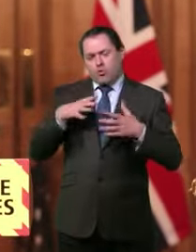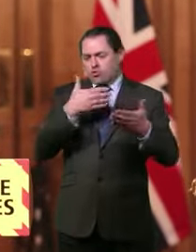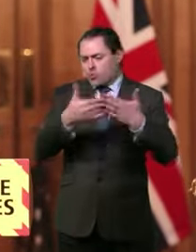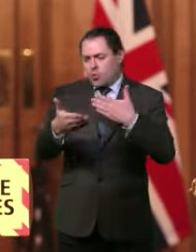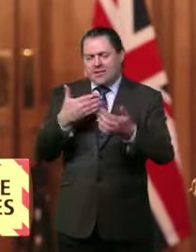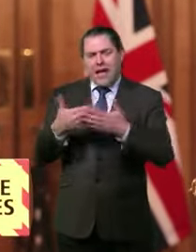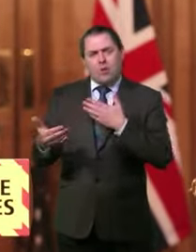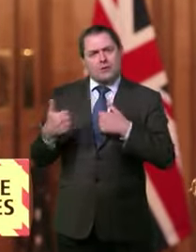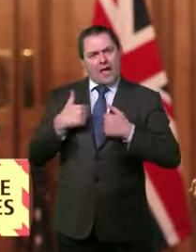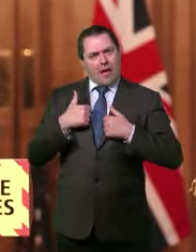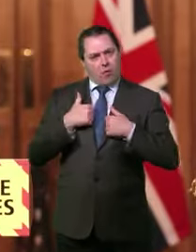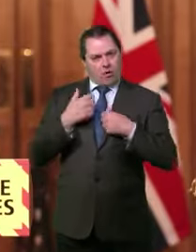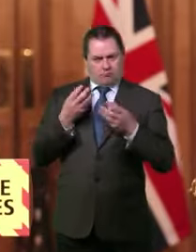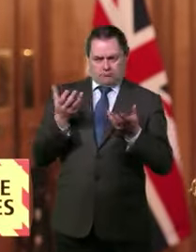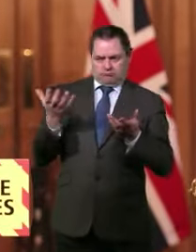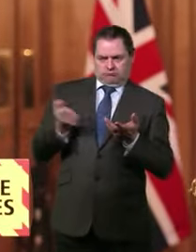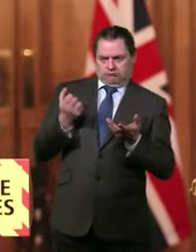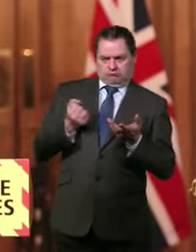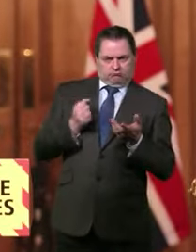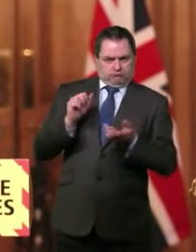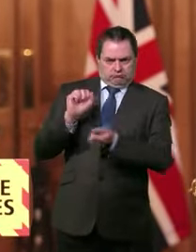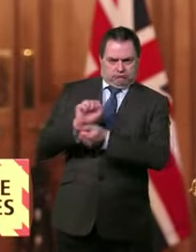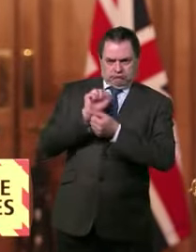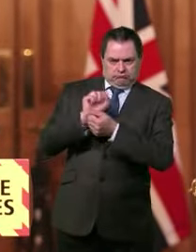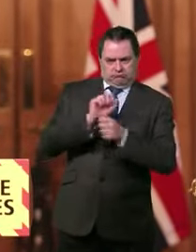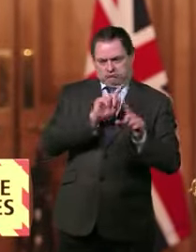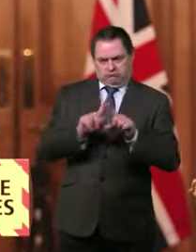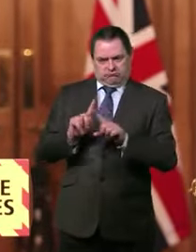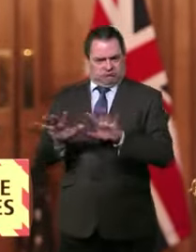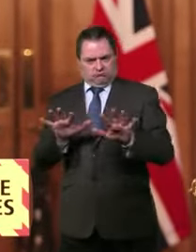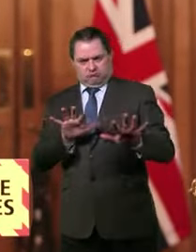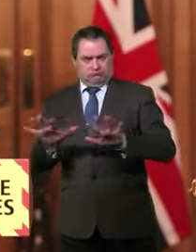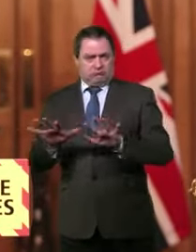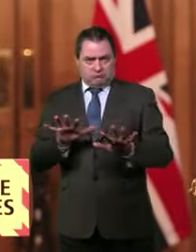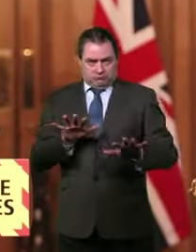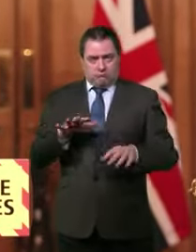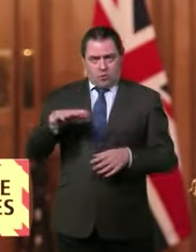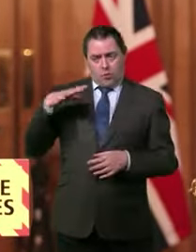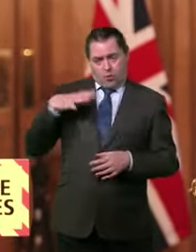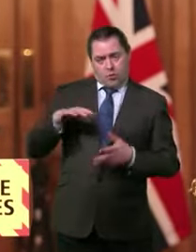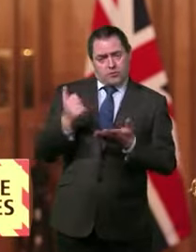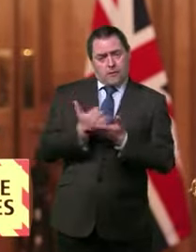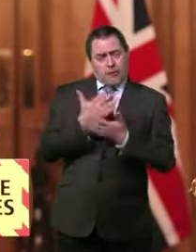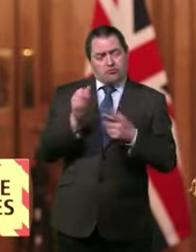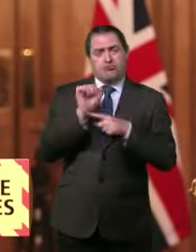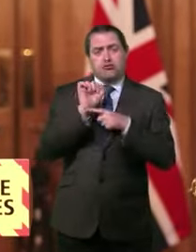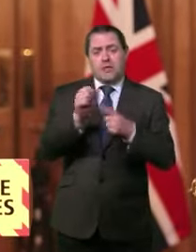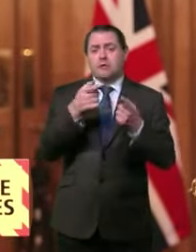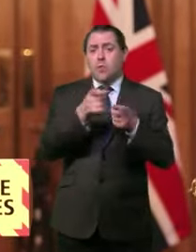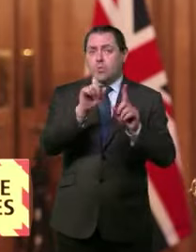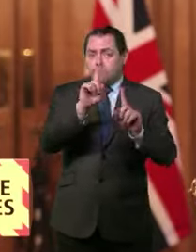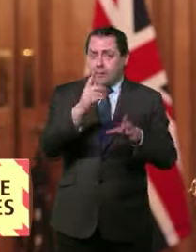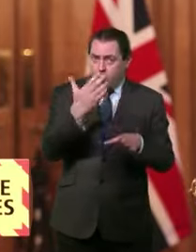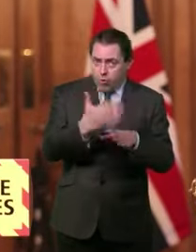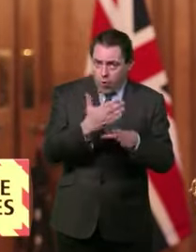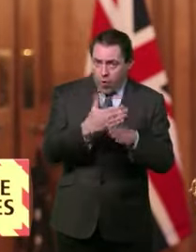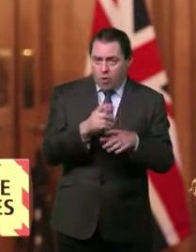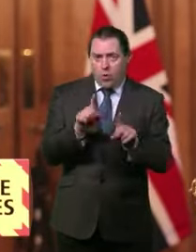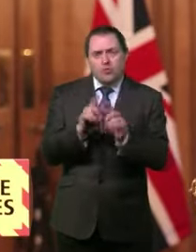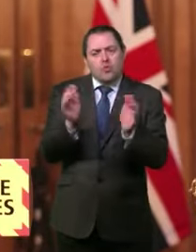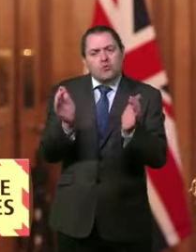tomado es en la medida de lo posible proteger a los trabajadores de las pequeñas empresas y los servicios